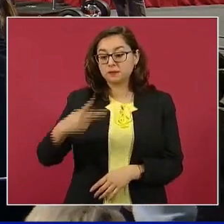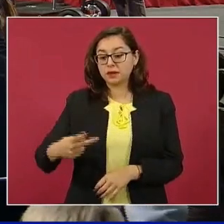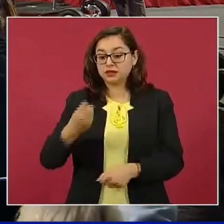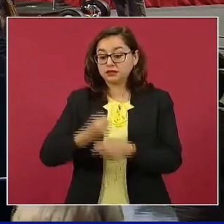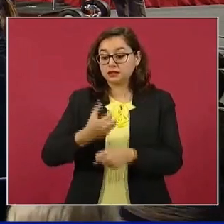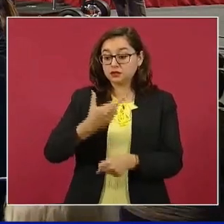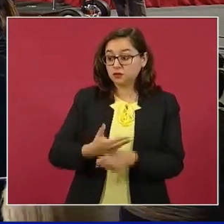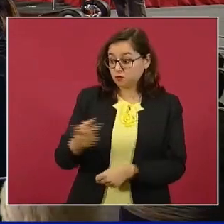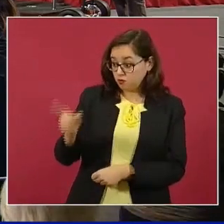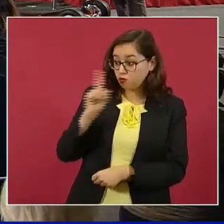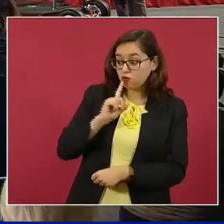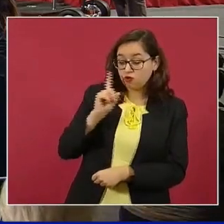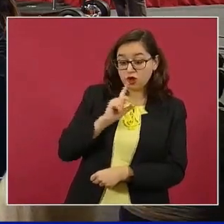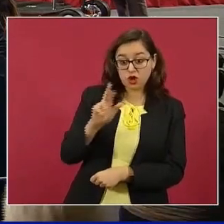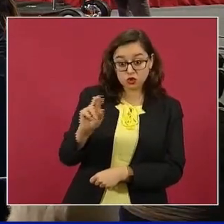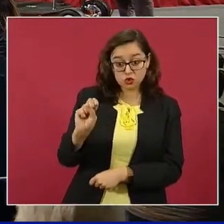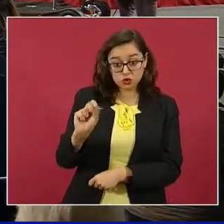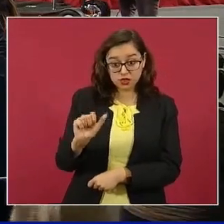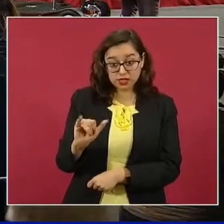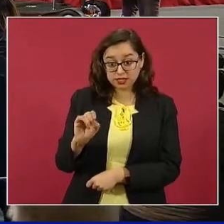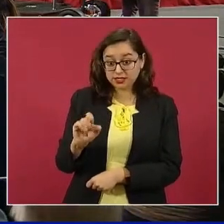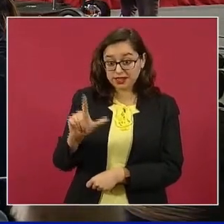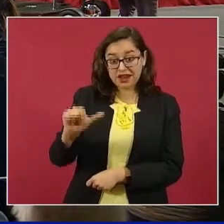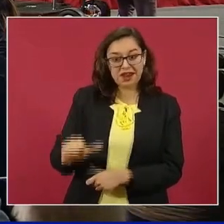como secretaria de Seguridad.